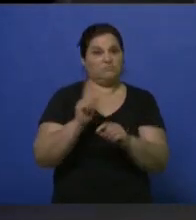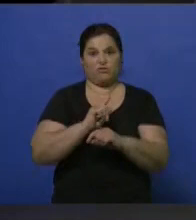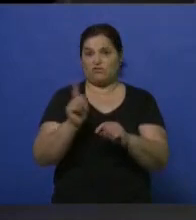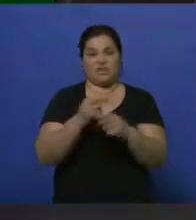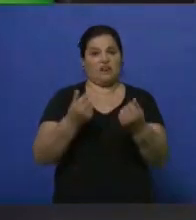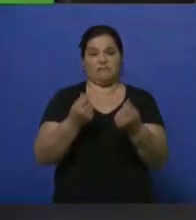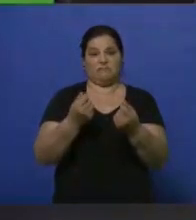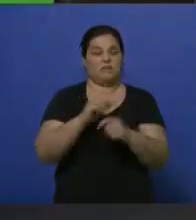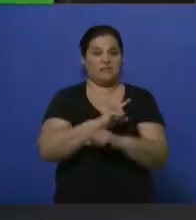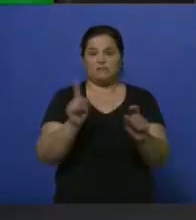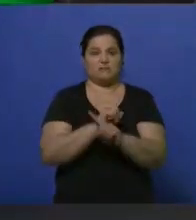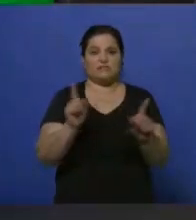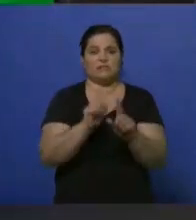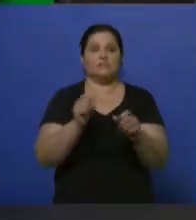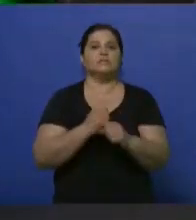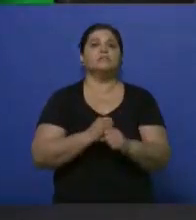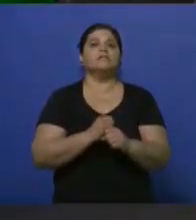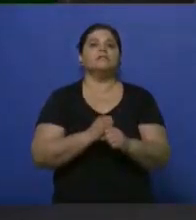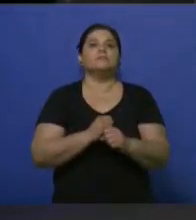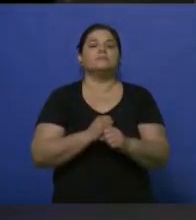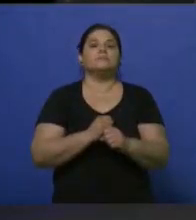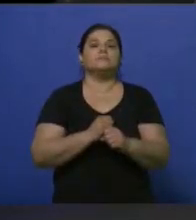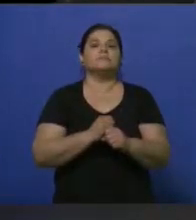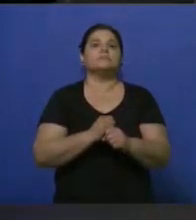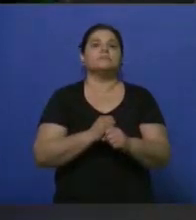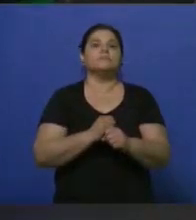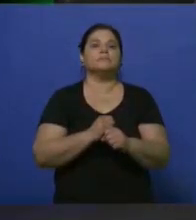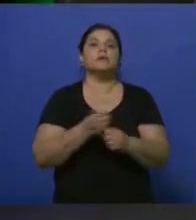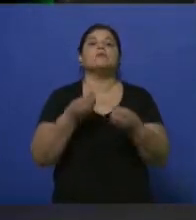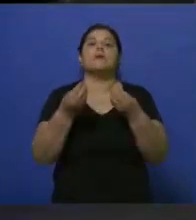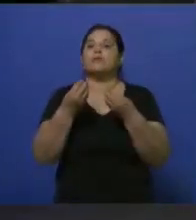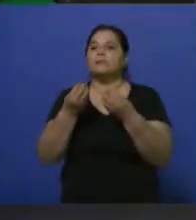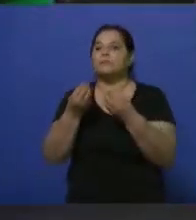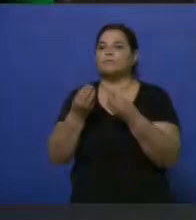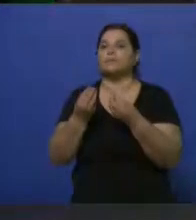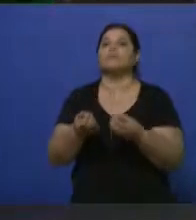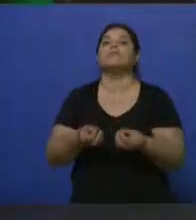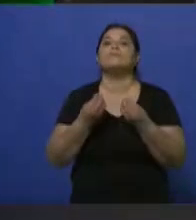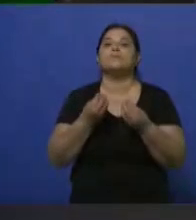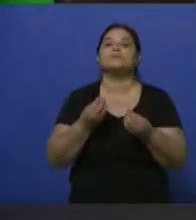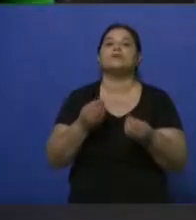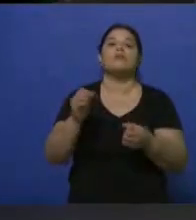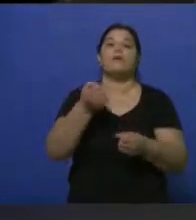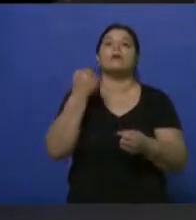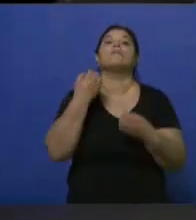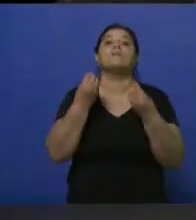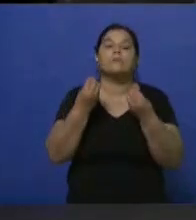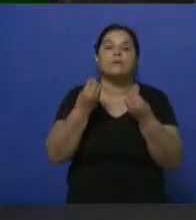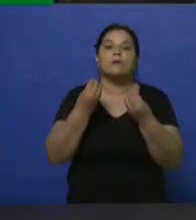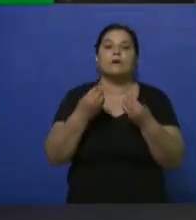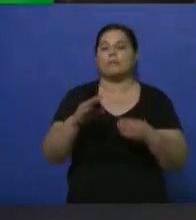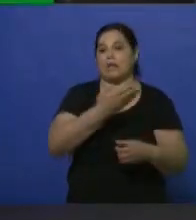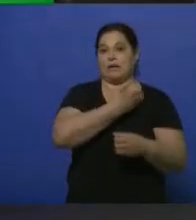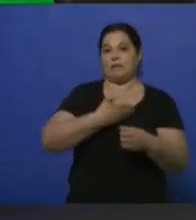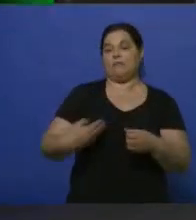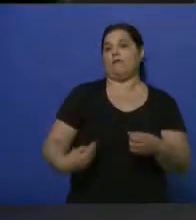ya hoy lo estamos viviendo. Bueno, y el otro punto es, ¿cómo está logrando? Porque digamos, vamos a buscarle una buena. El gobierno